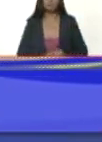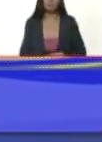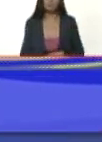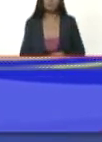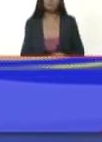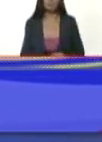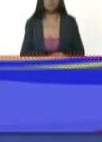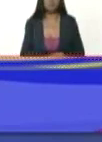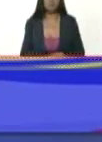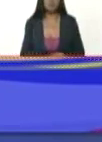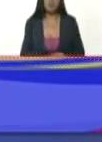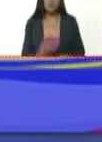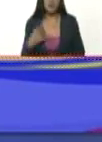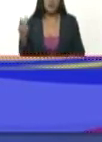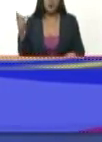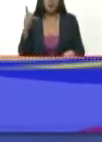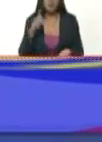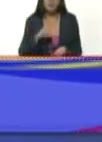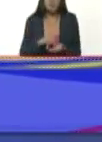Y estaban